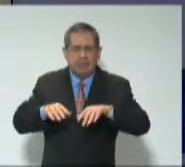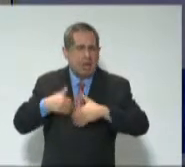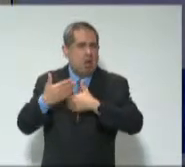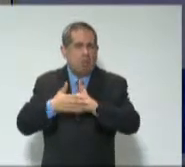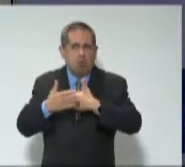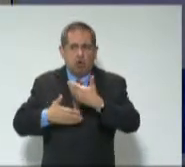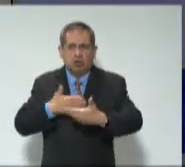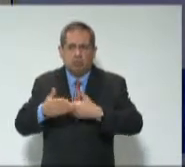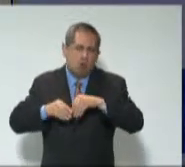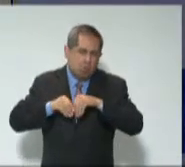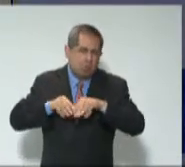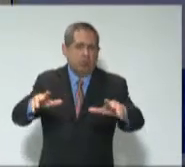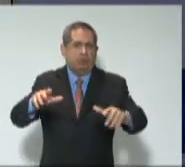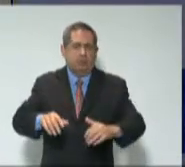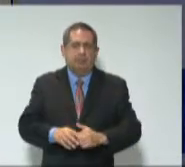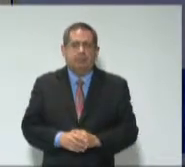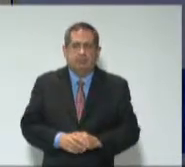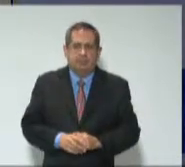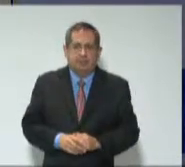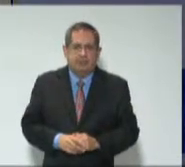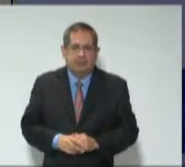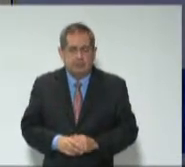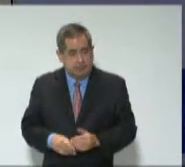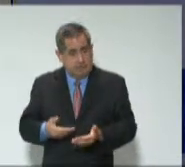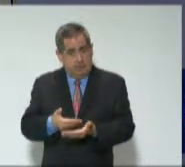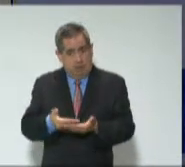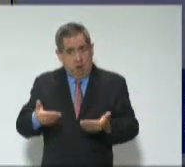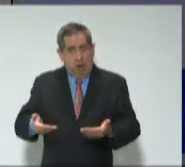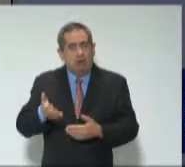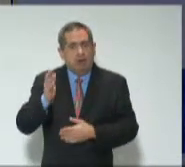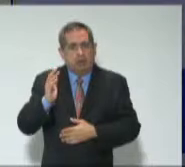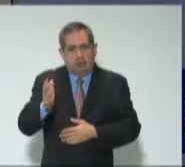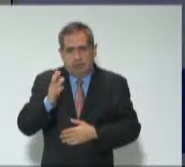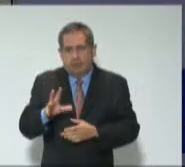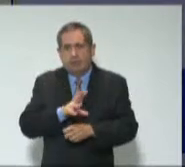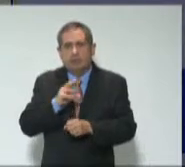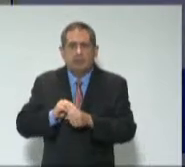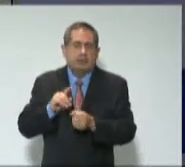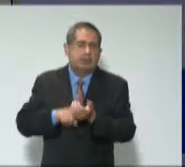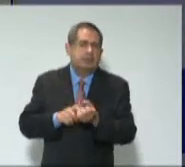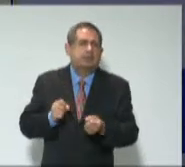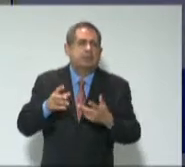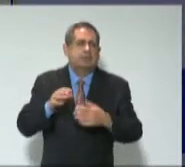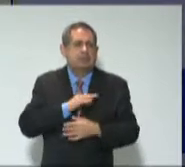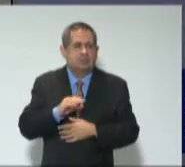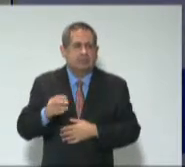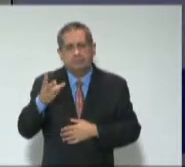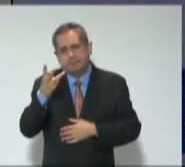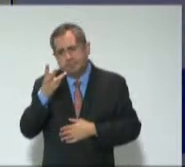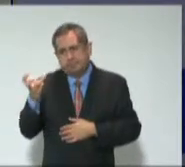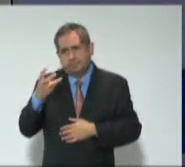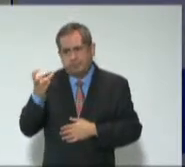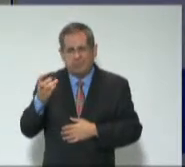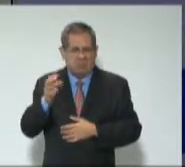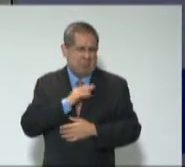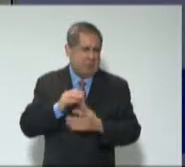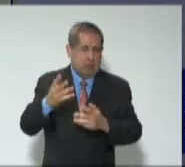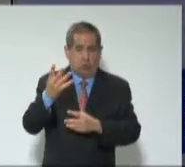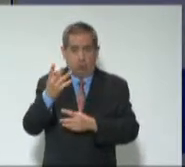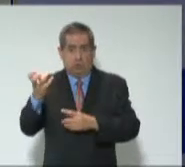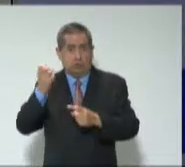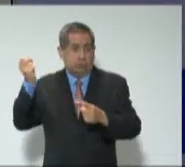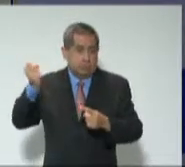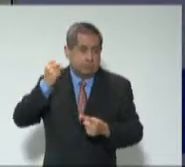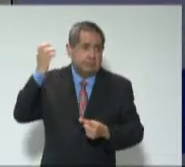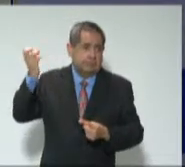públicas de salud actualmente se han realizado eh más de 300 casi 400